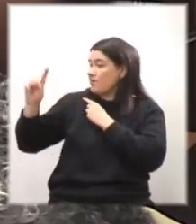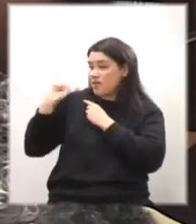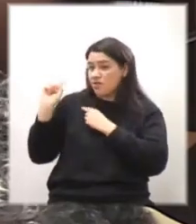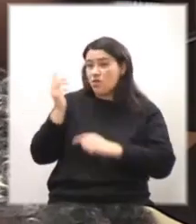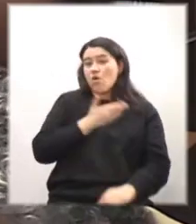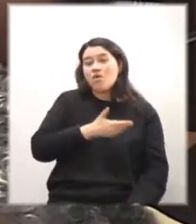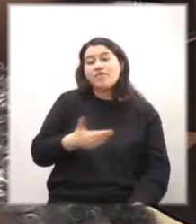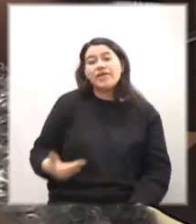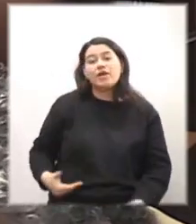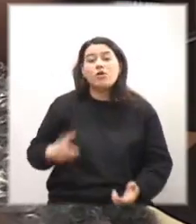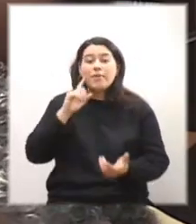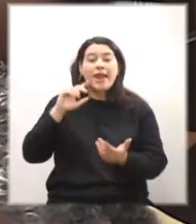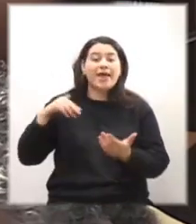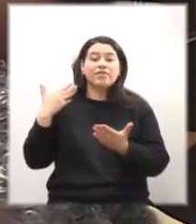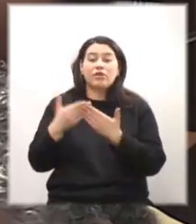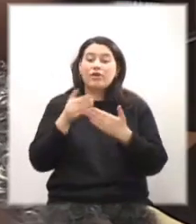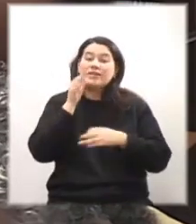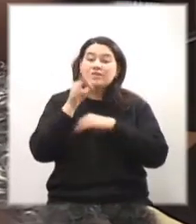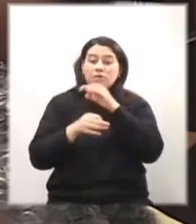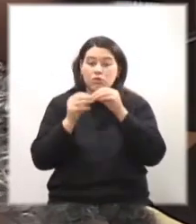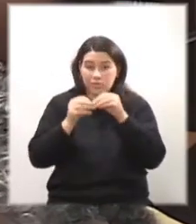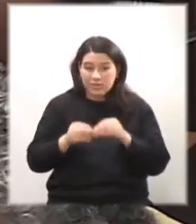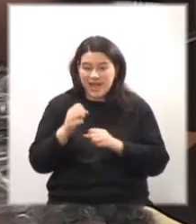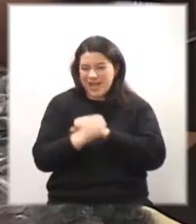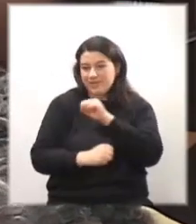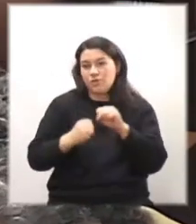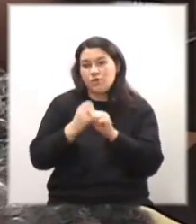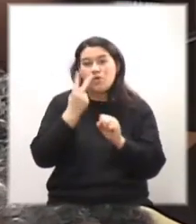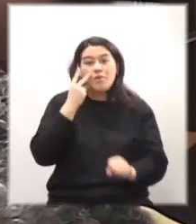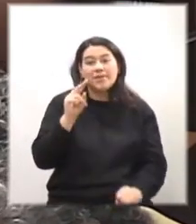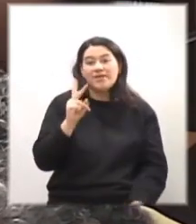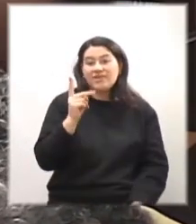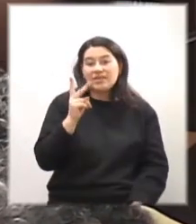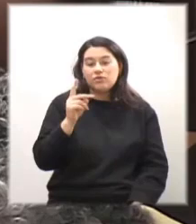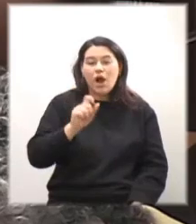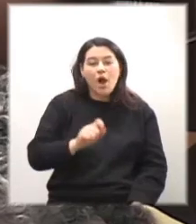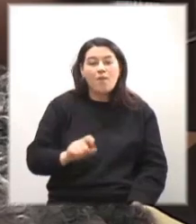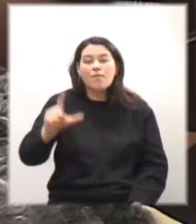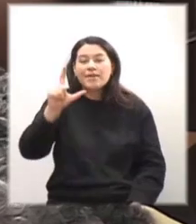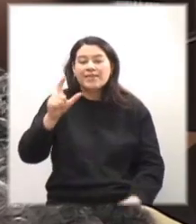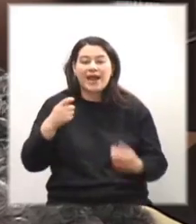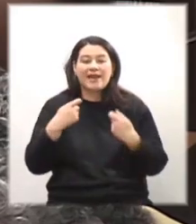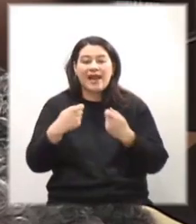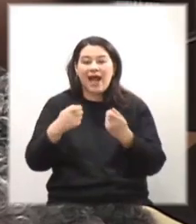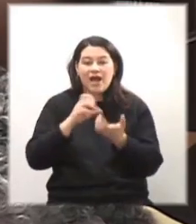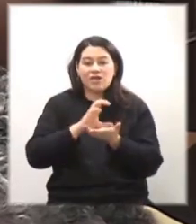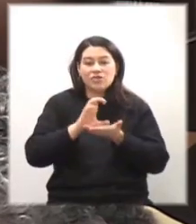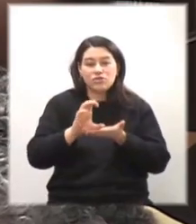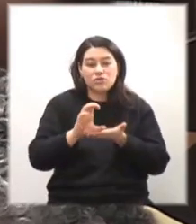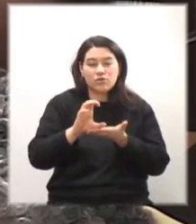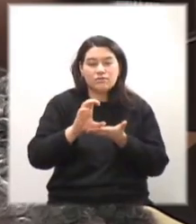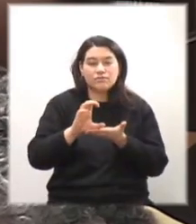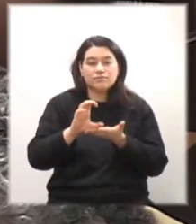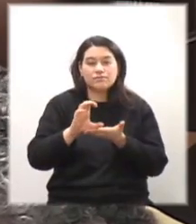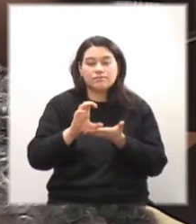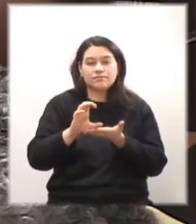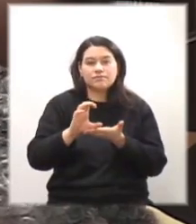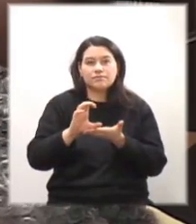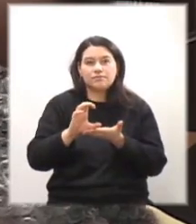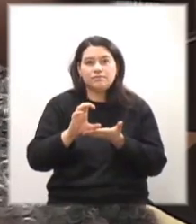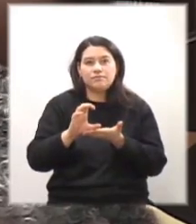el gobierno planteó que la rendición de cuentas del año 21 incrementara el gasto en